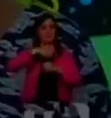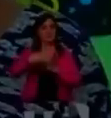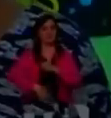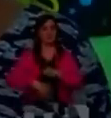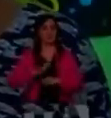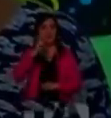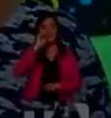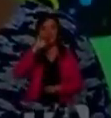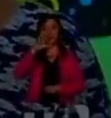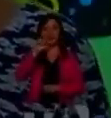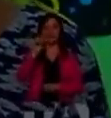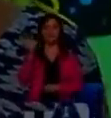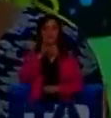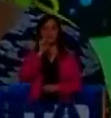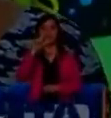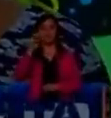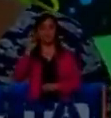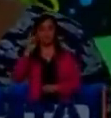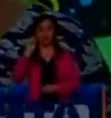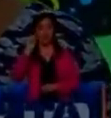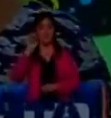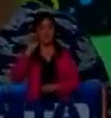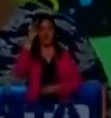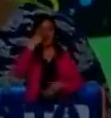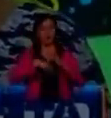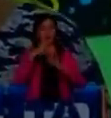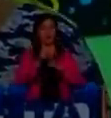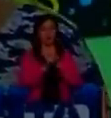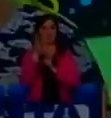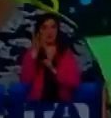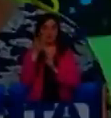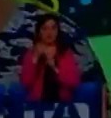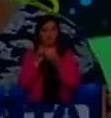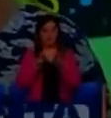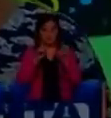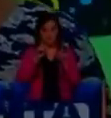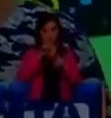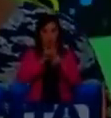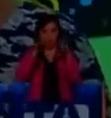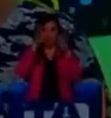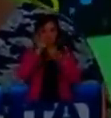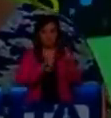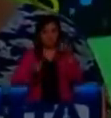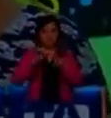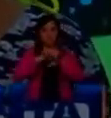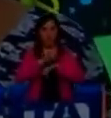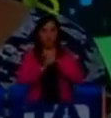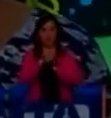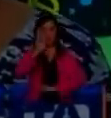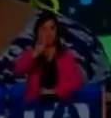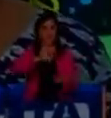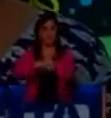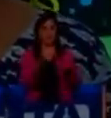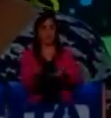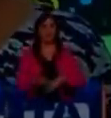Salomé era mi hija, que a los 14 años fue diagnosticada de cáncer y a los 16 murió. Camila quiso